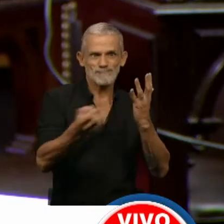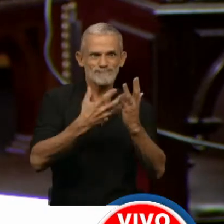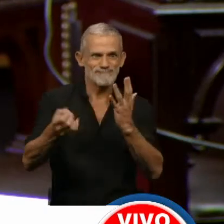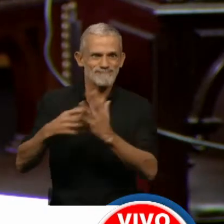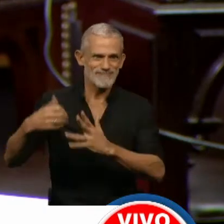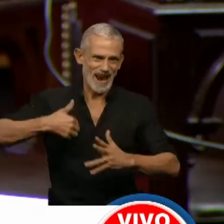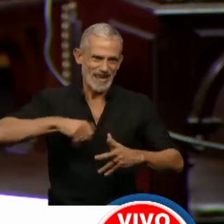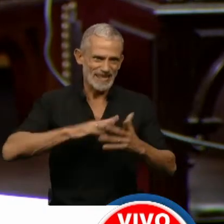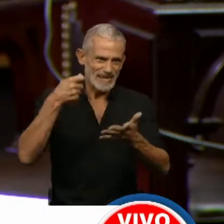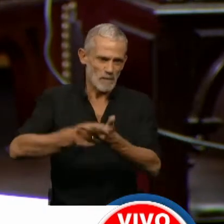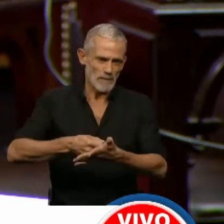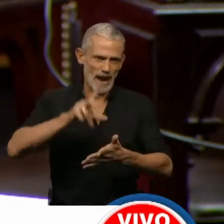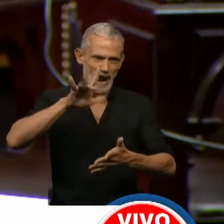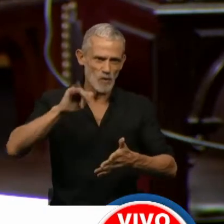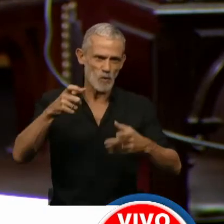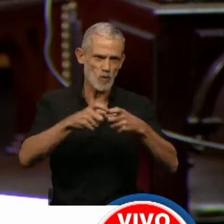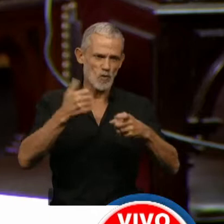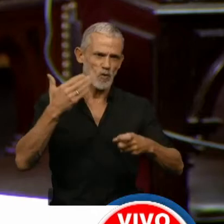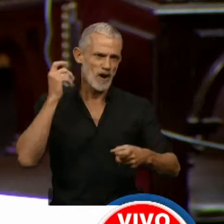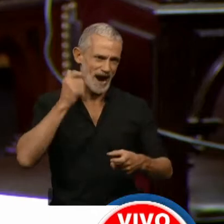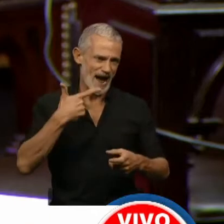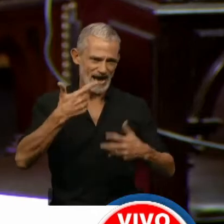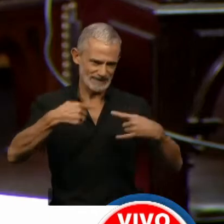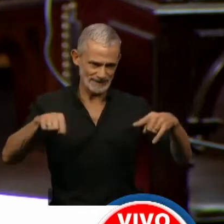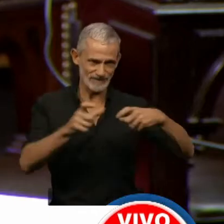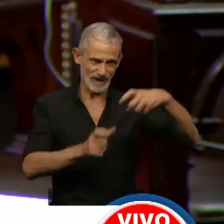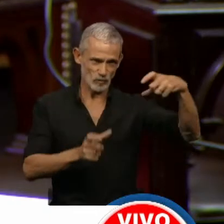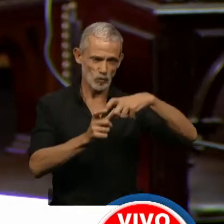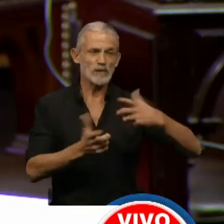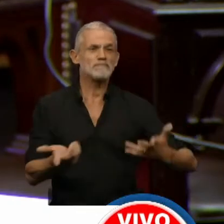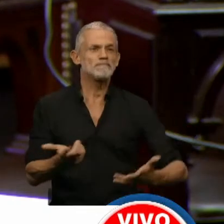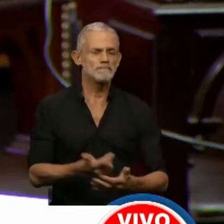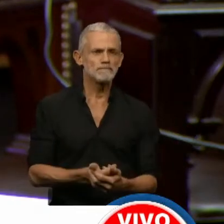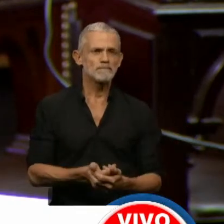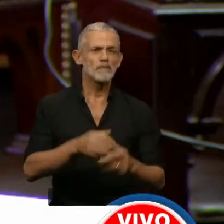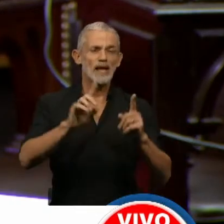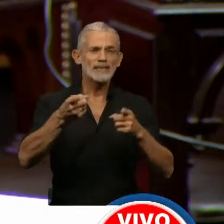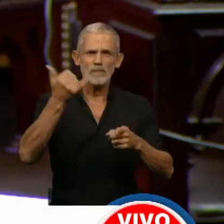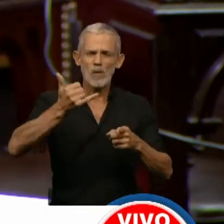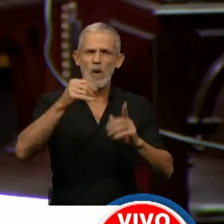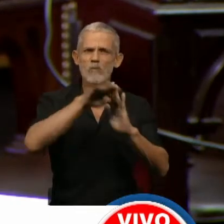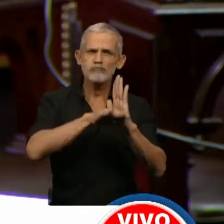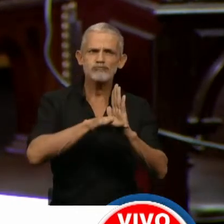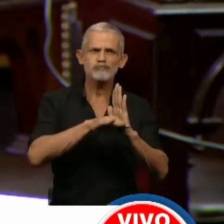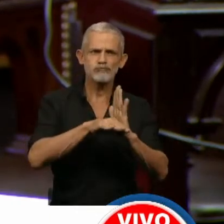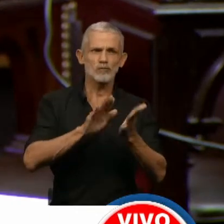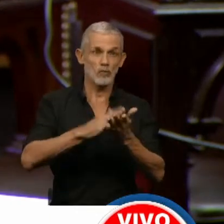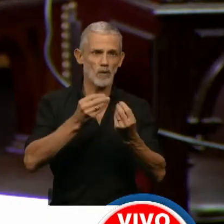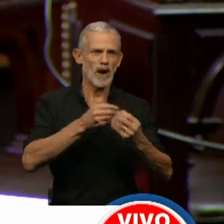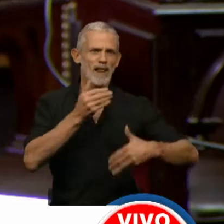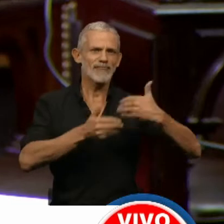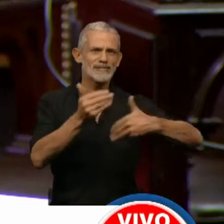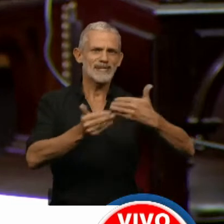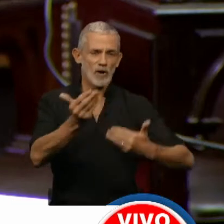familias argentinas. Paralelamente a eso, se generaron las medidas que tenían que ver con el